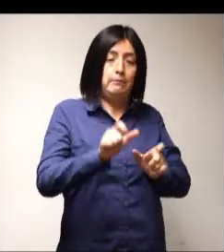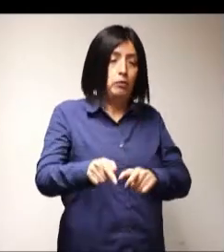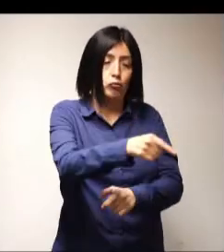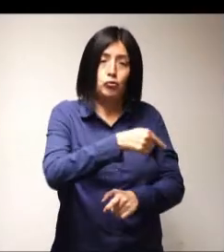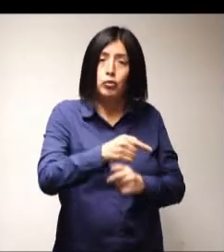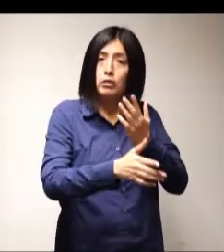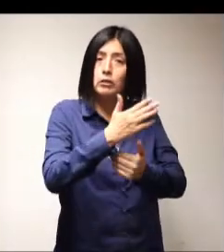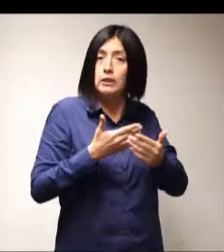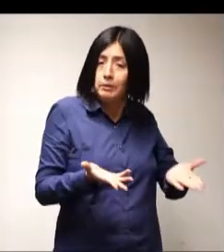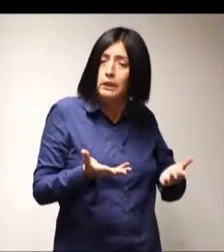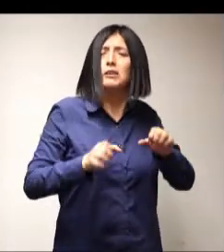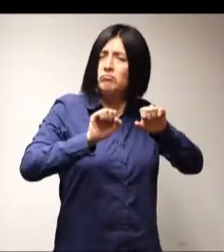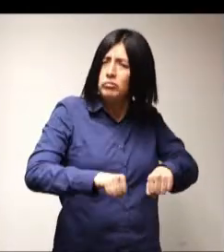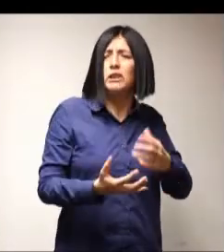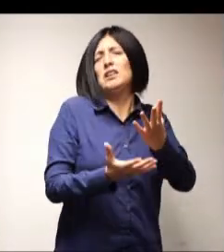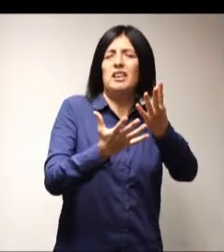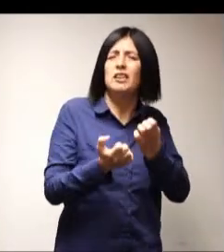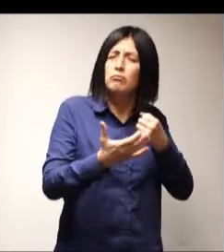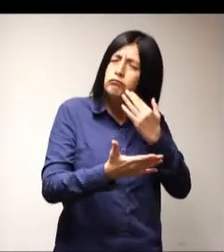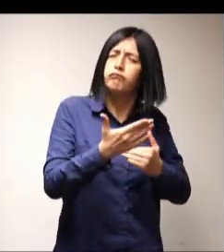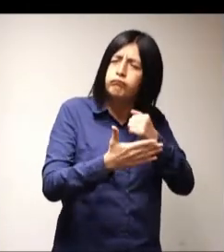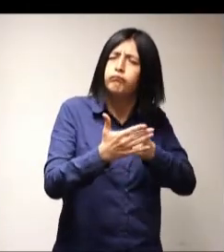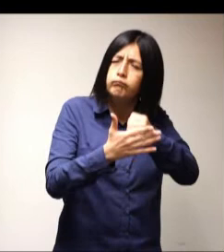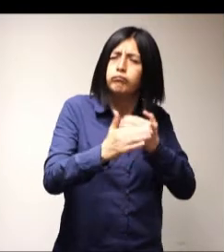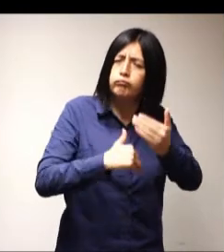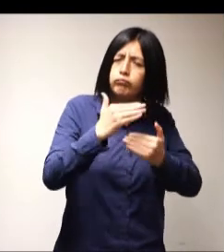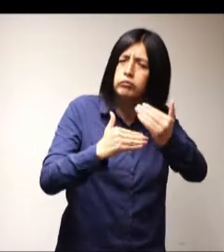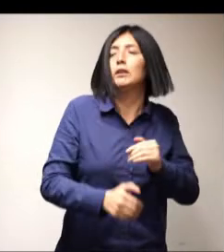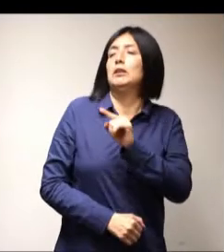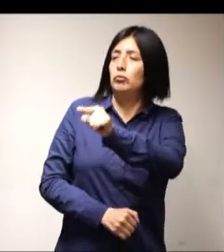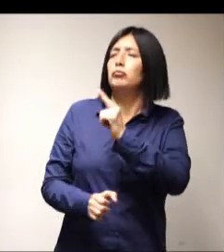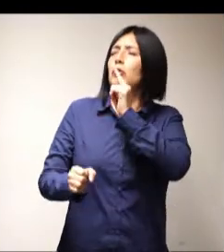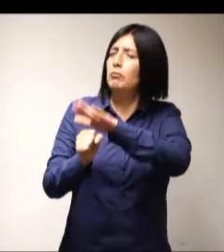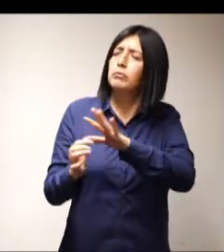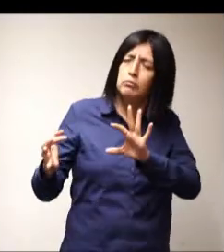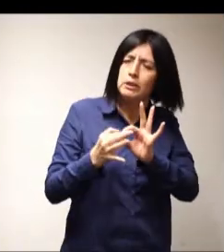Las personas con discapacidad queremos seguir avanzando, pero necesitamos de tu